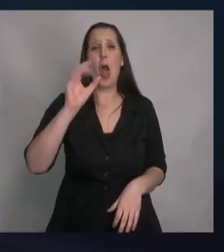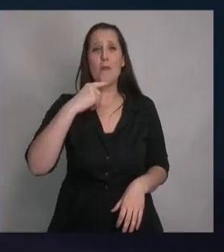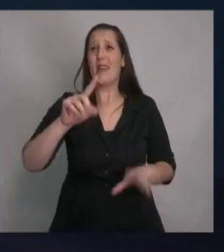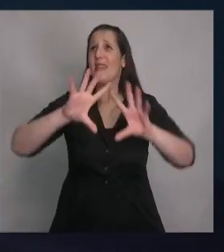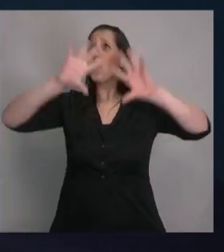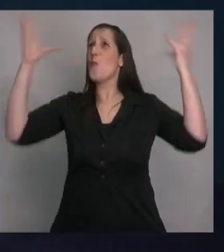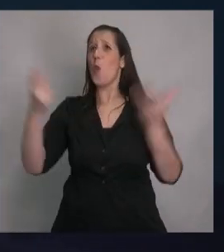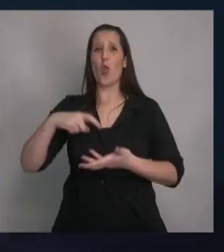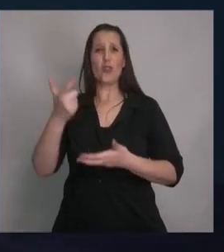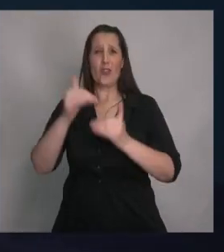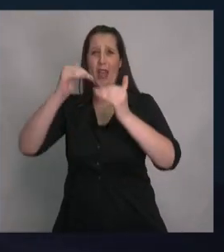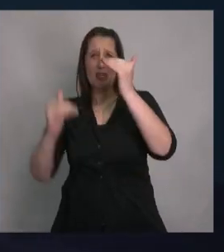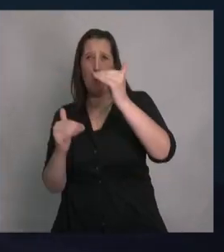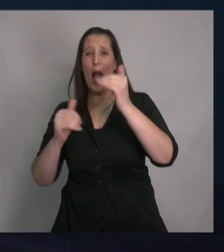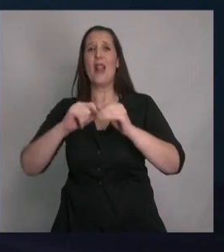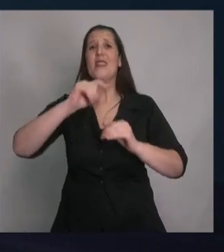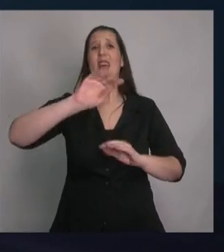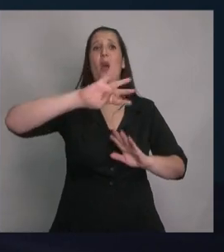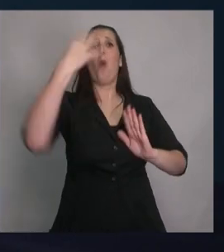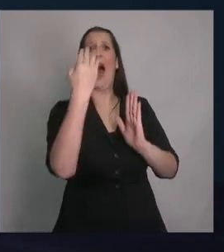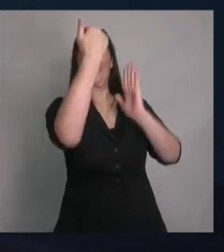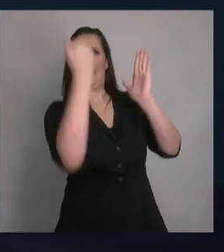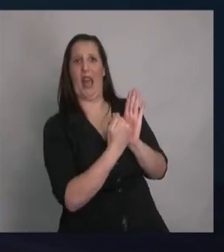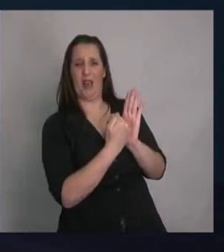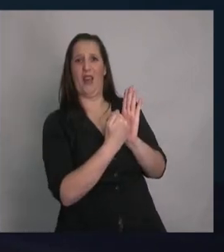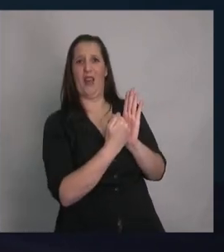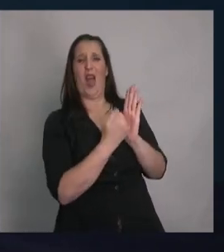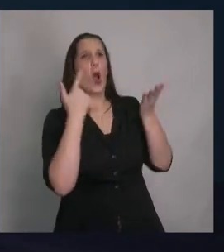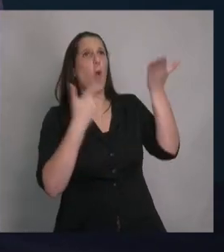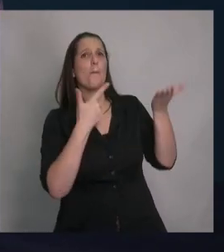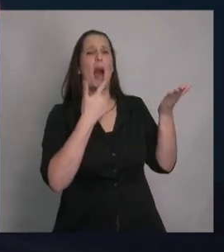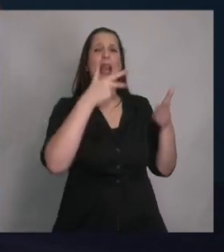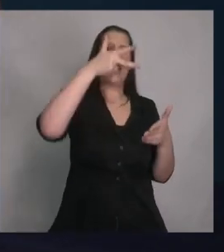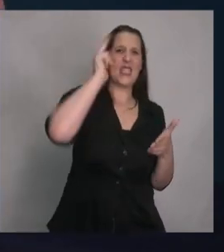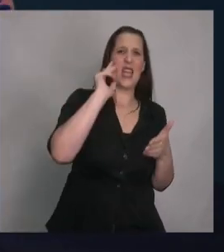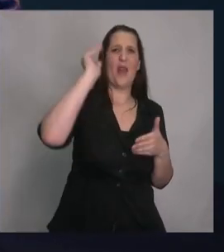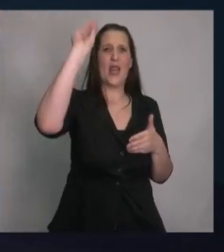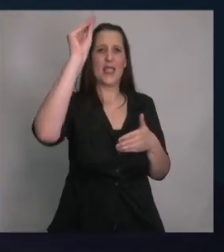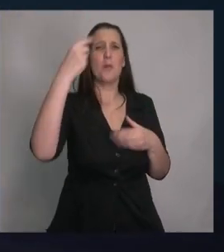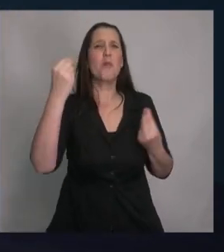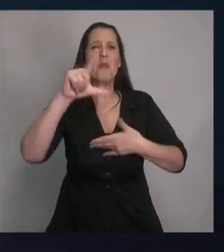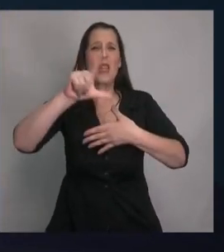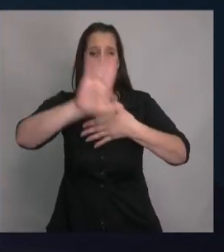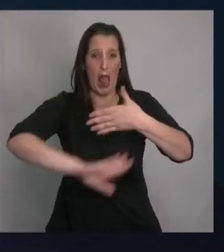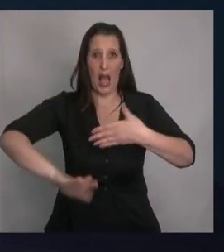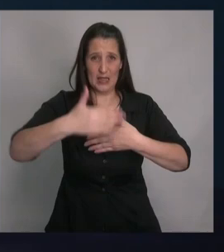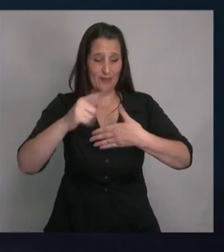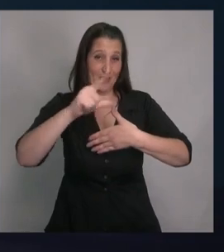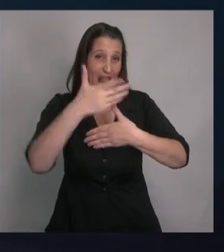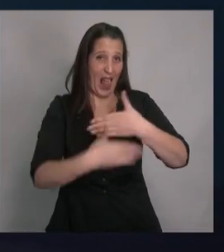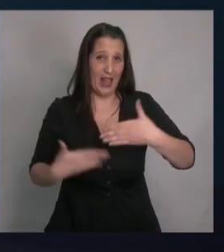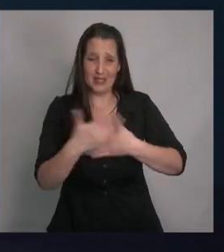mundo al lado de Chile y de Brasil porque América Latina es la región más